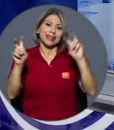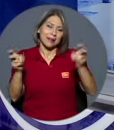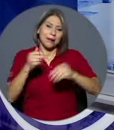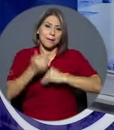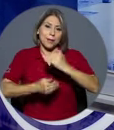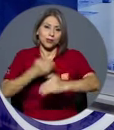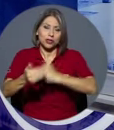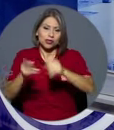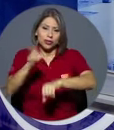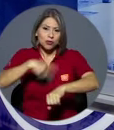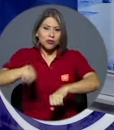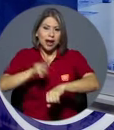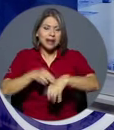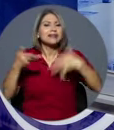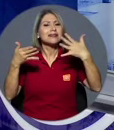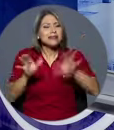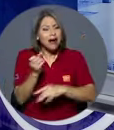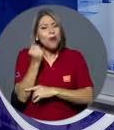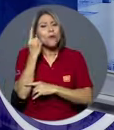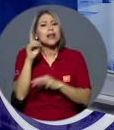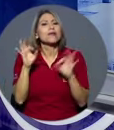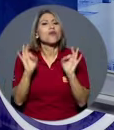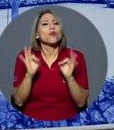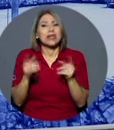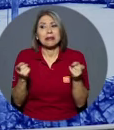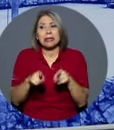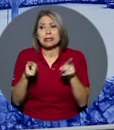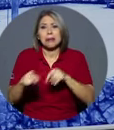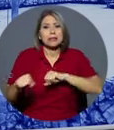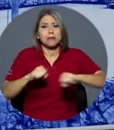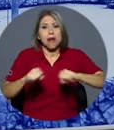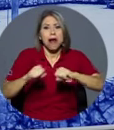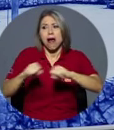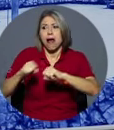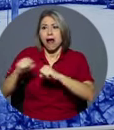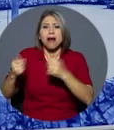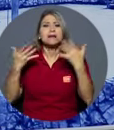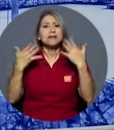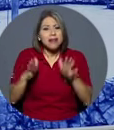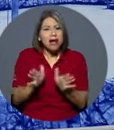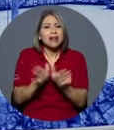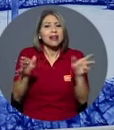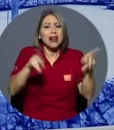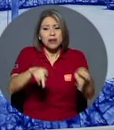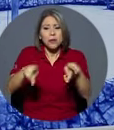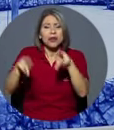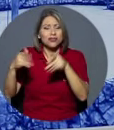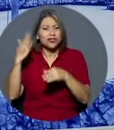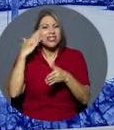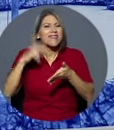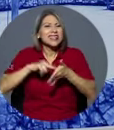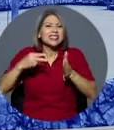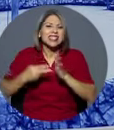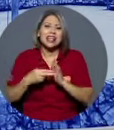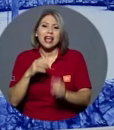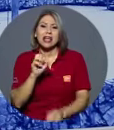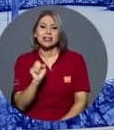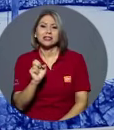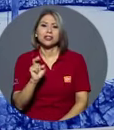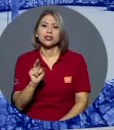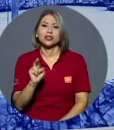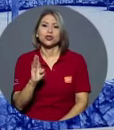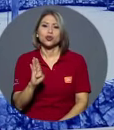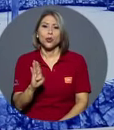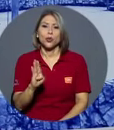naturales, comprende muy bien ya los procesos tectónicos, el general de la población comprende lo que es la subducción y entiende que